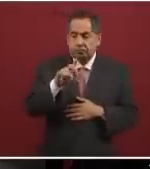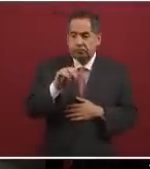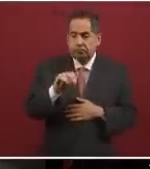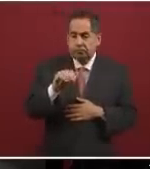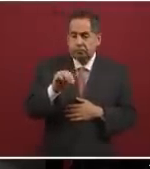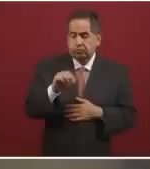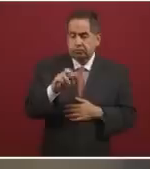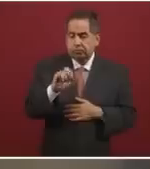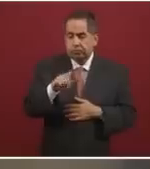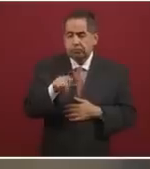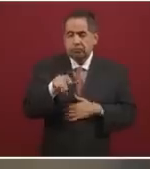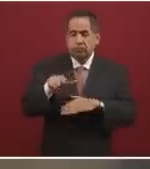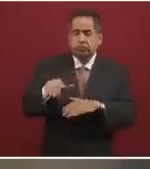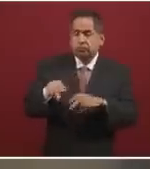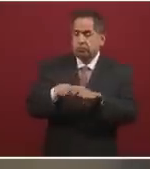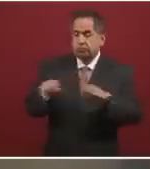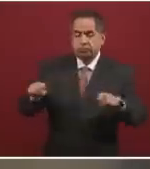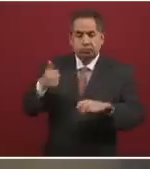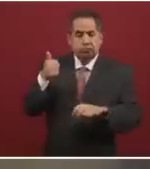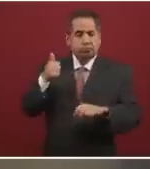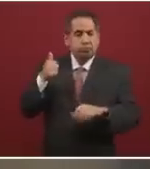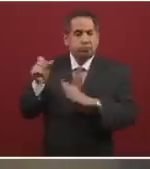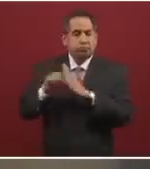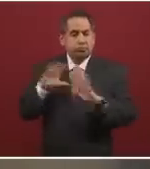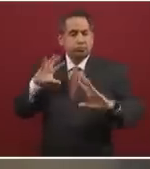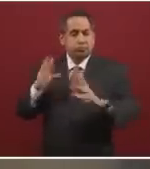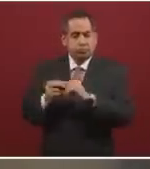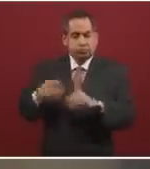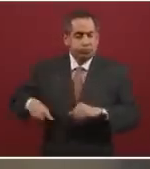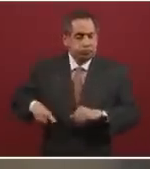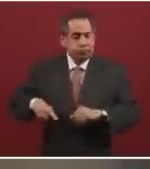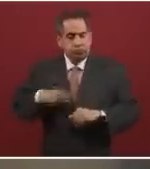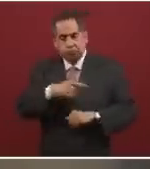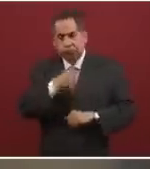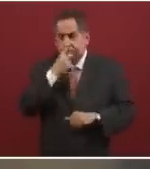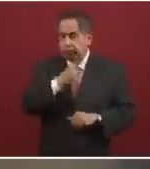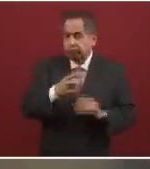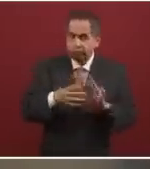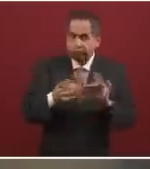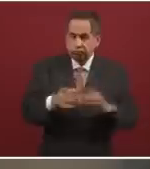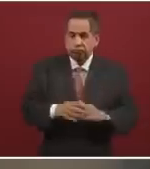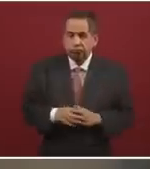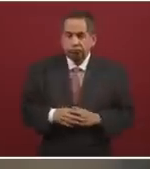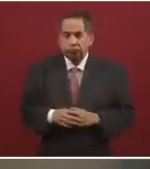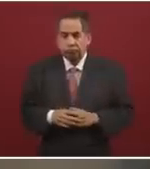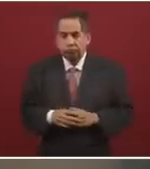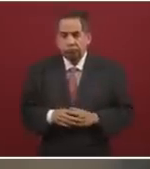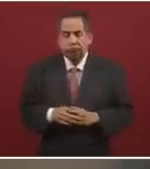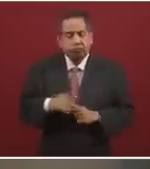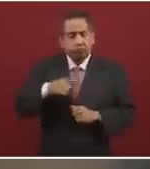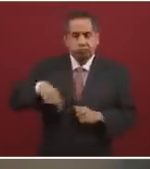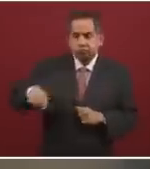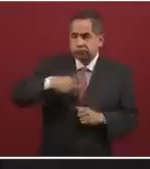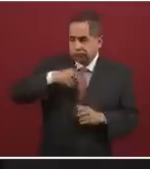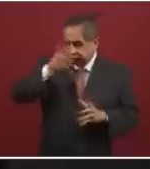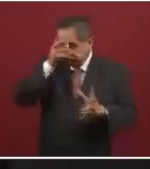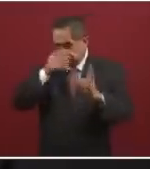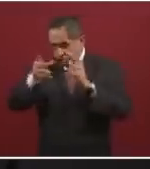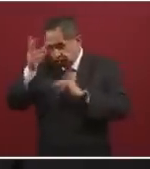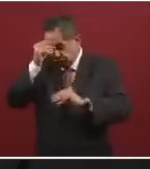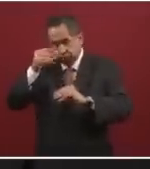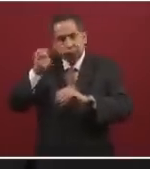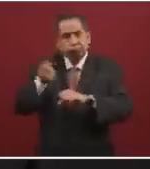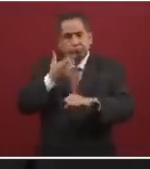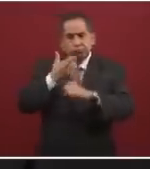respecto a su gabinete a 6 meses del inicio del gobierno, que dice que la curva de aprendizaje de sus secretarios ha